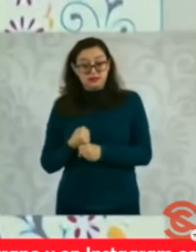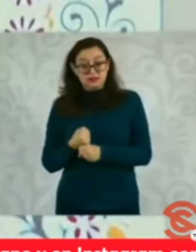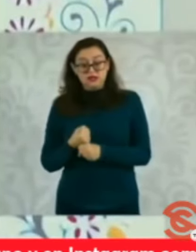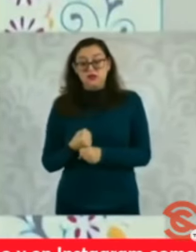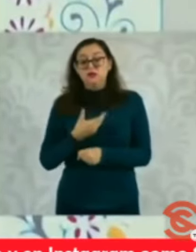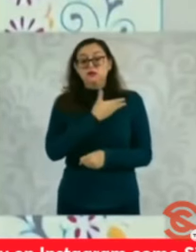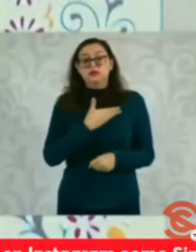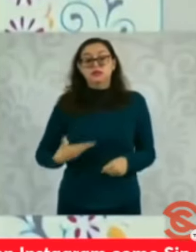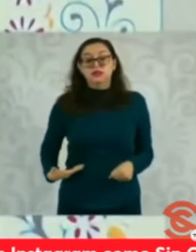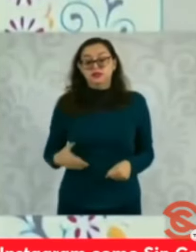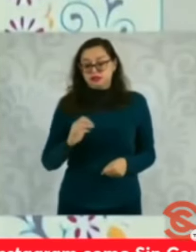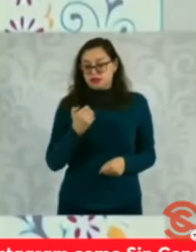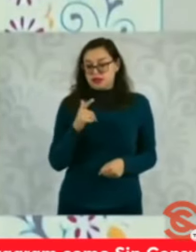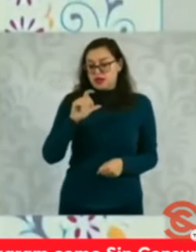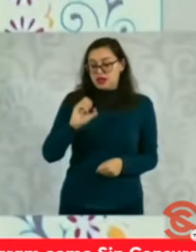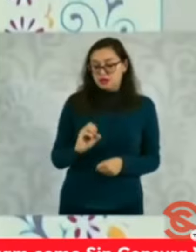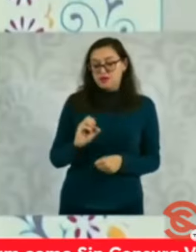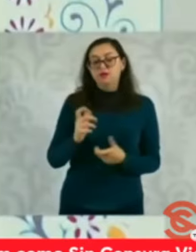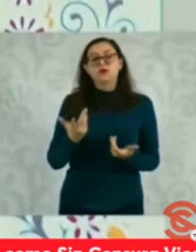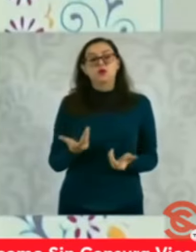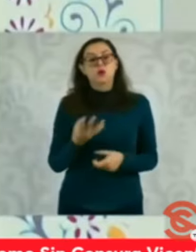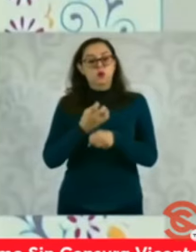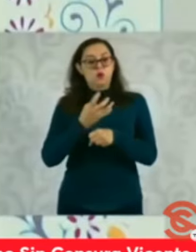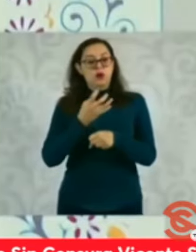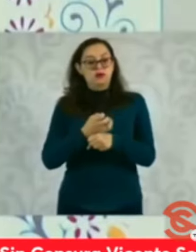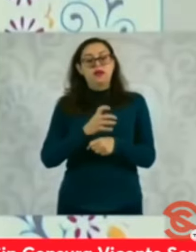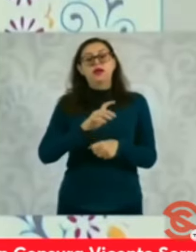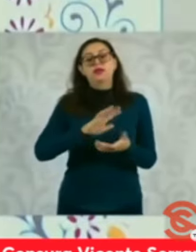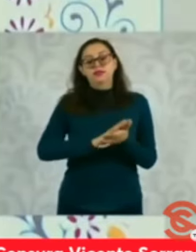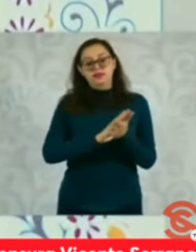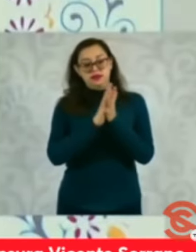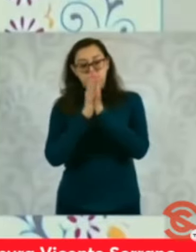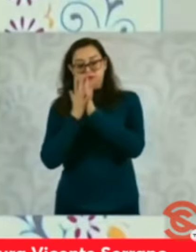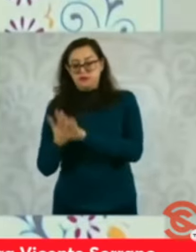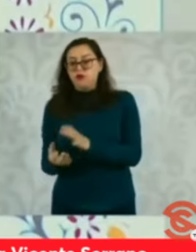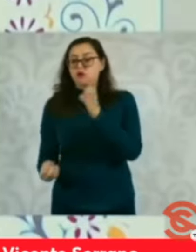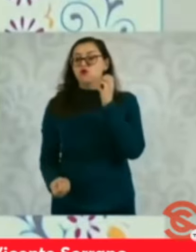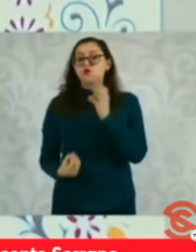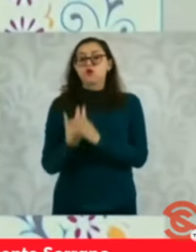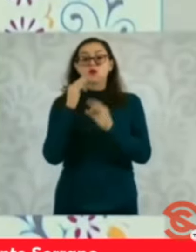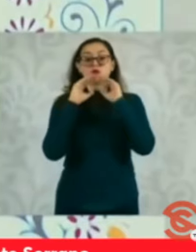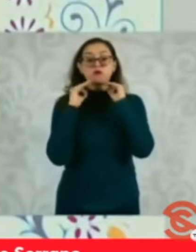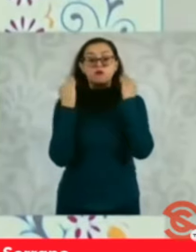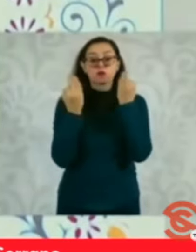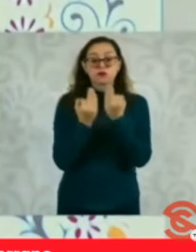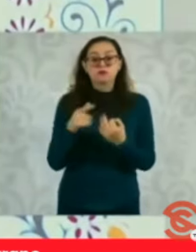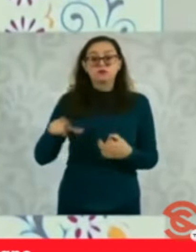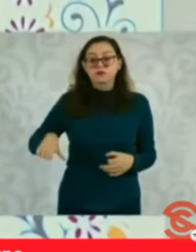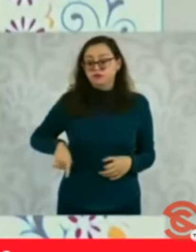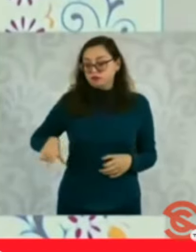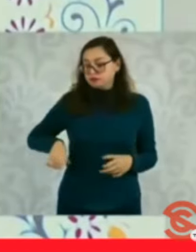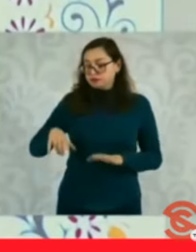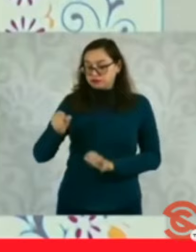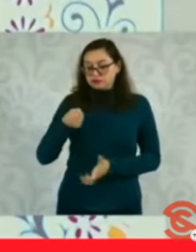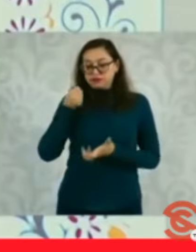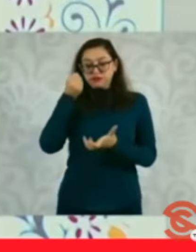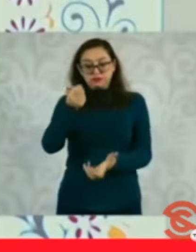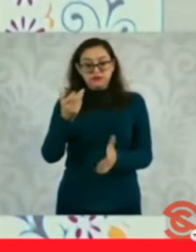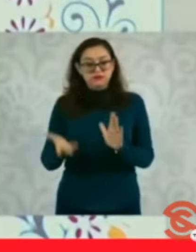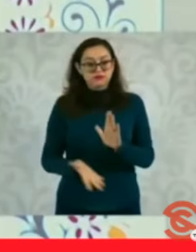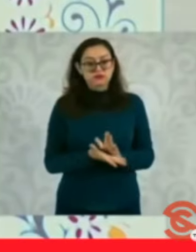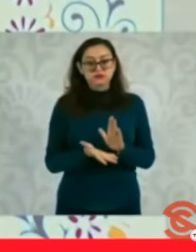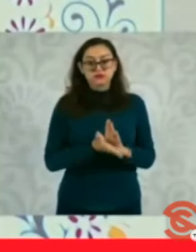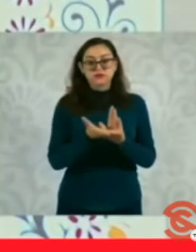Transformación, con este nuevo modelo de desarrollo del país, cuando hay obra pública se potencia la